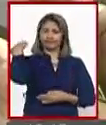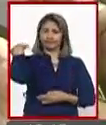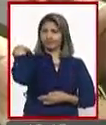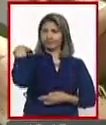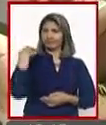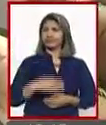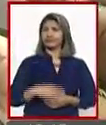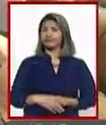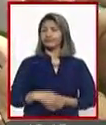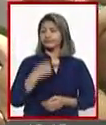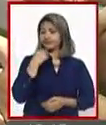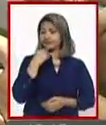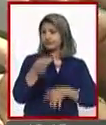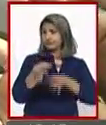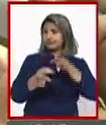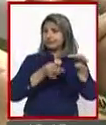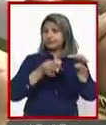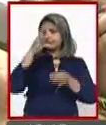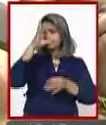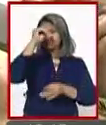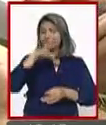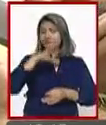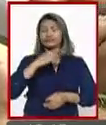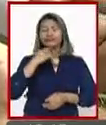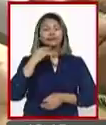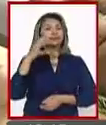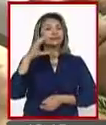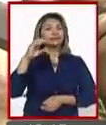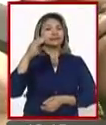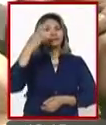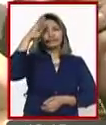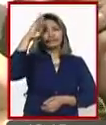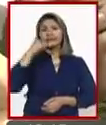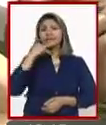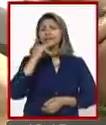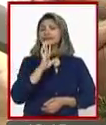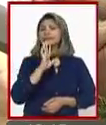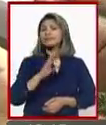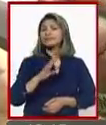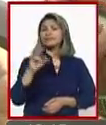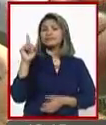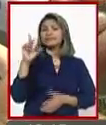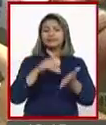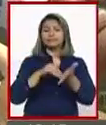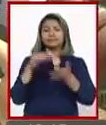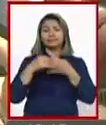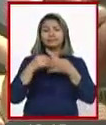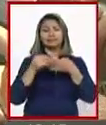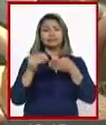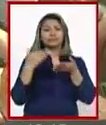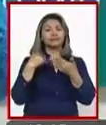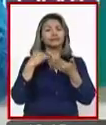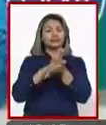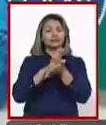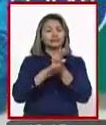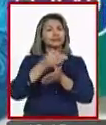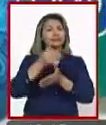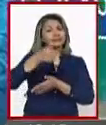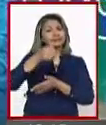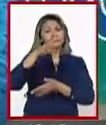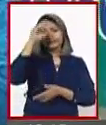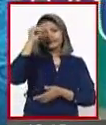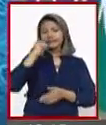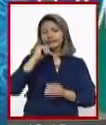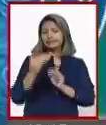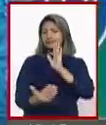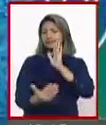baja. Lo que él manifiesta, el señor, el súbdito cubano, dice que tenía alrededor de $1,000 y documentos personales. La mujer será